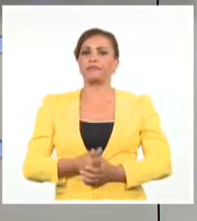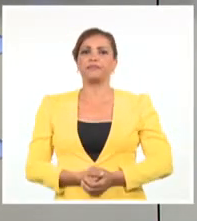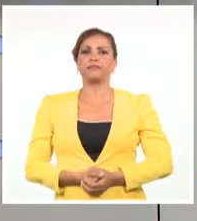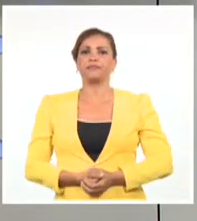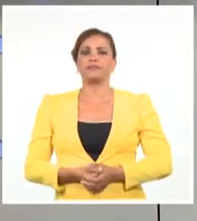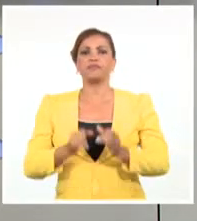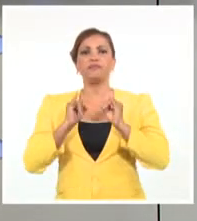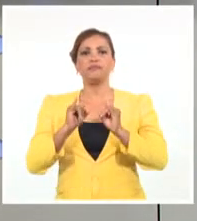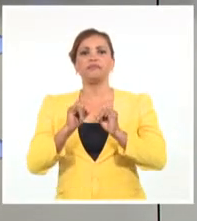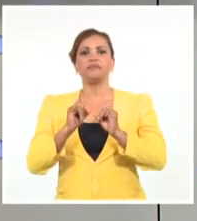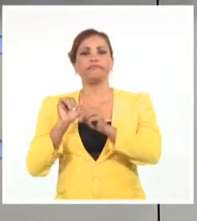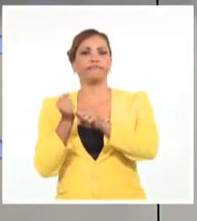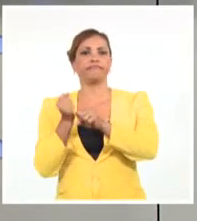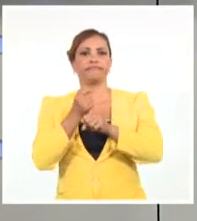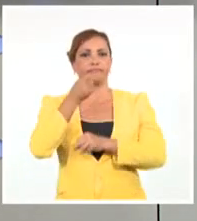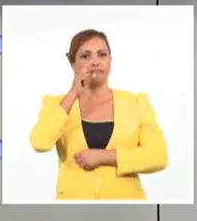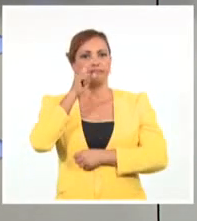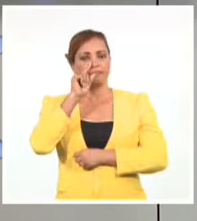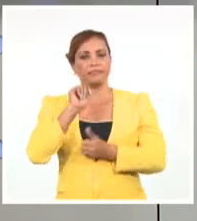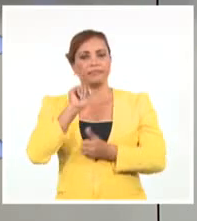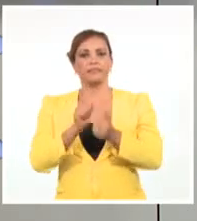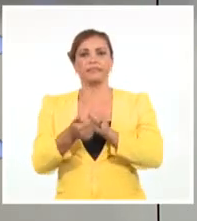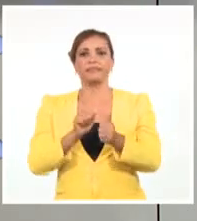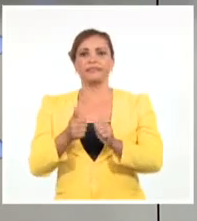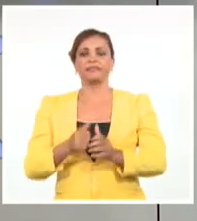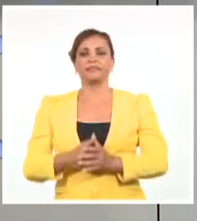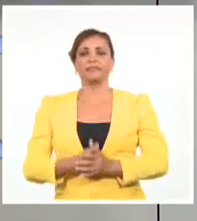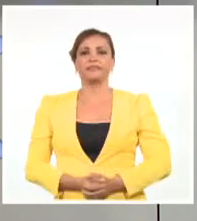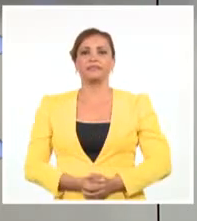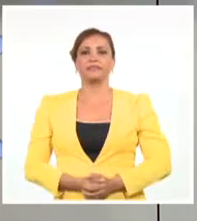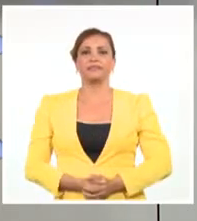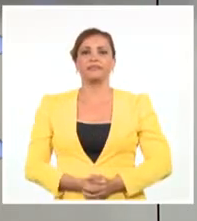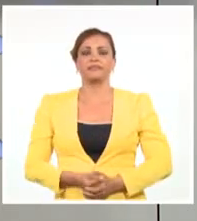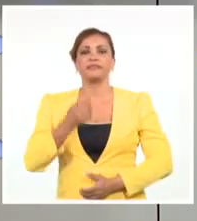esta información estamos poniendo punto final a este tiempo con los deportes. Tenga usted muy buenas noches.